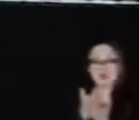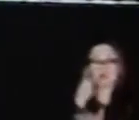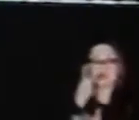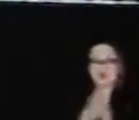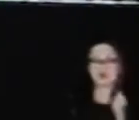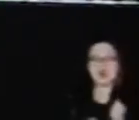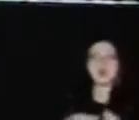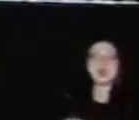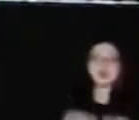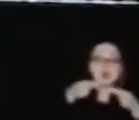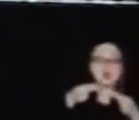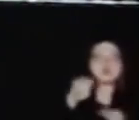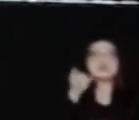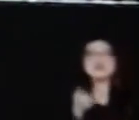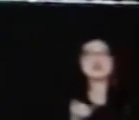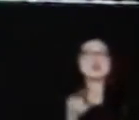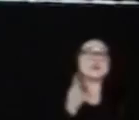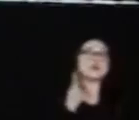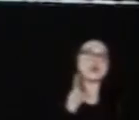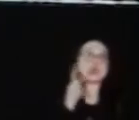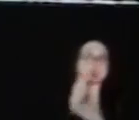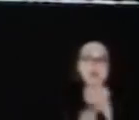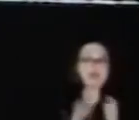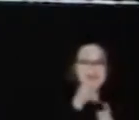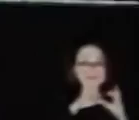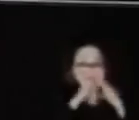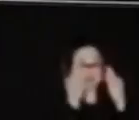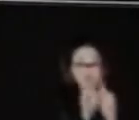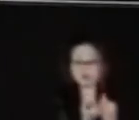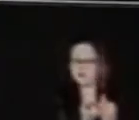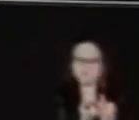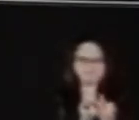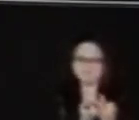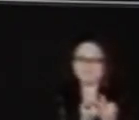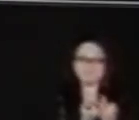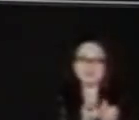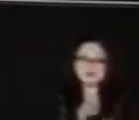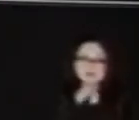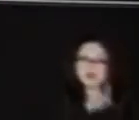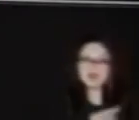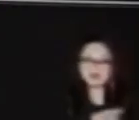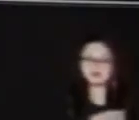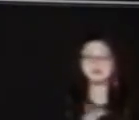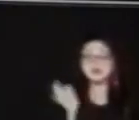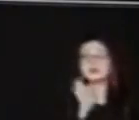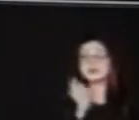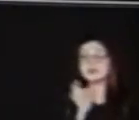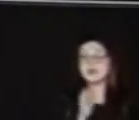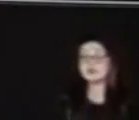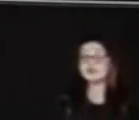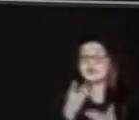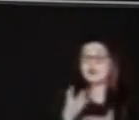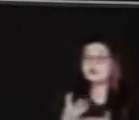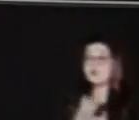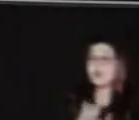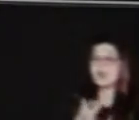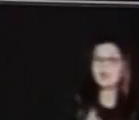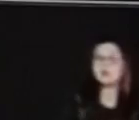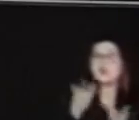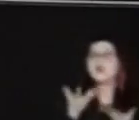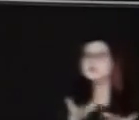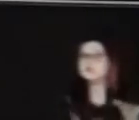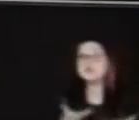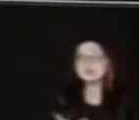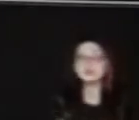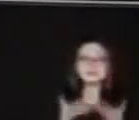neoliberal, baste decir que ni siquiera en términos cuantitativos